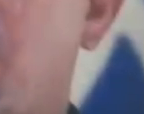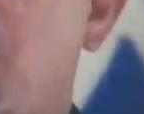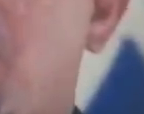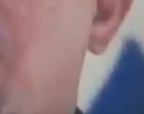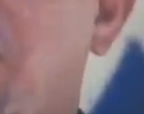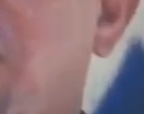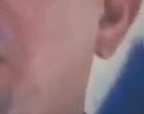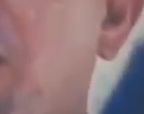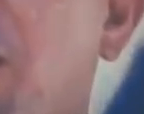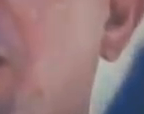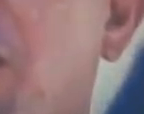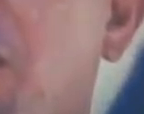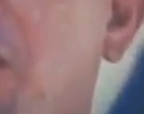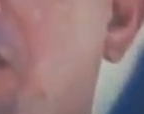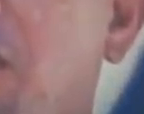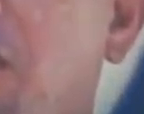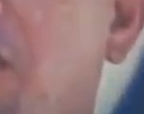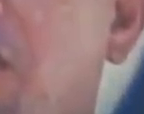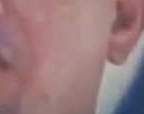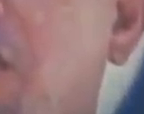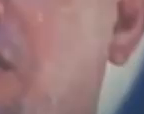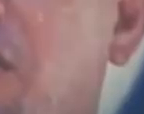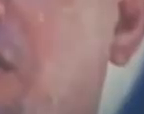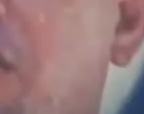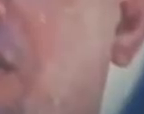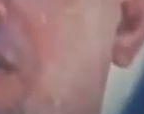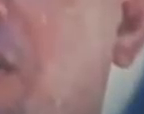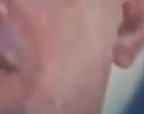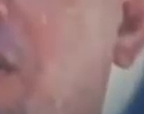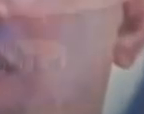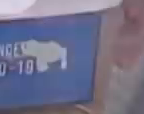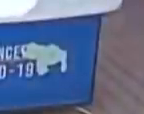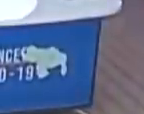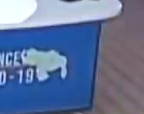nación. Todo 11 tiene su 13.